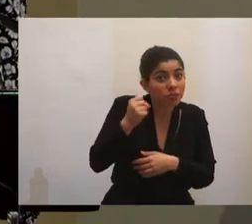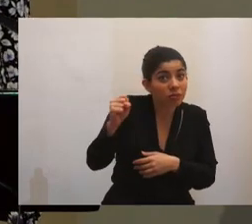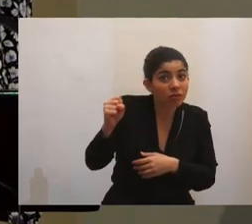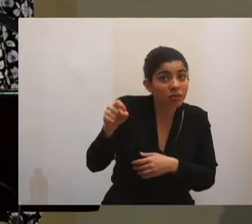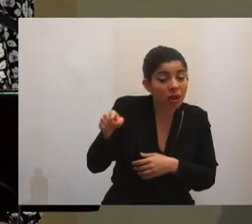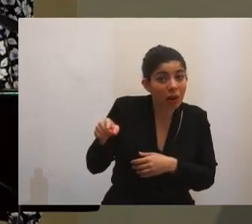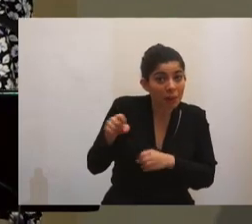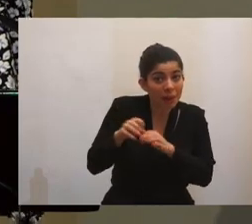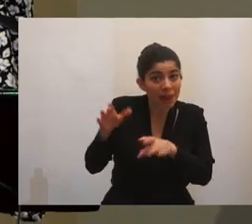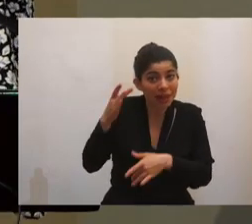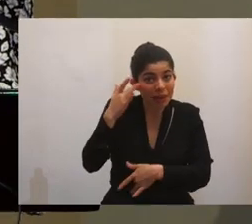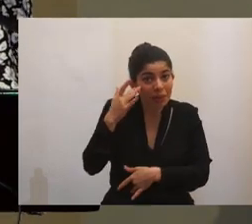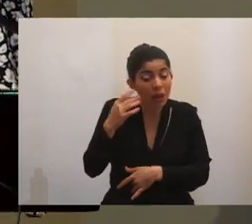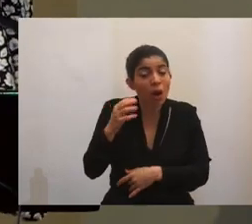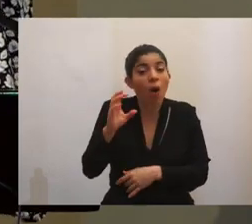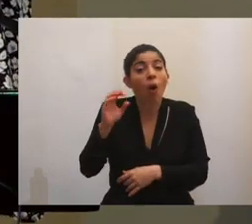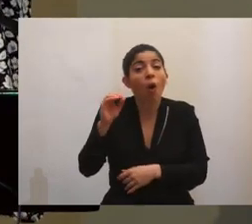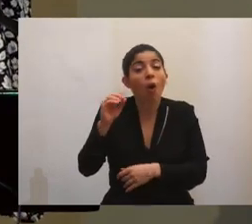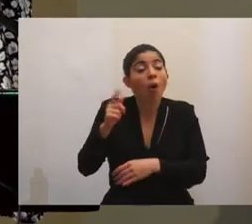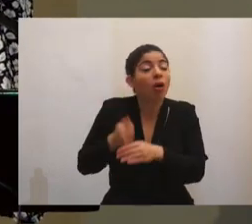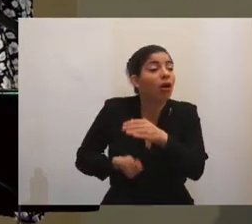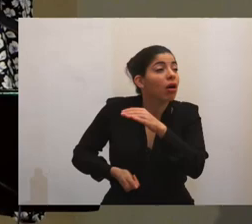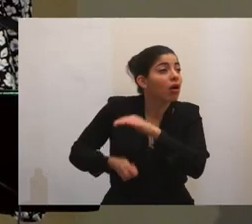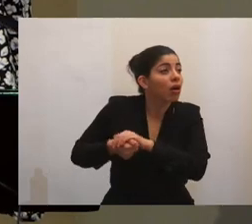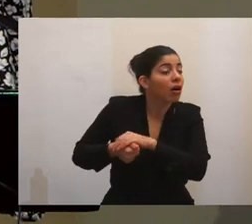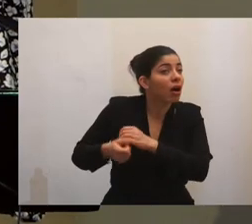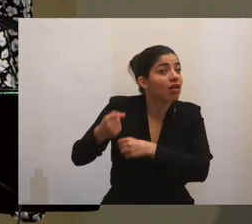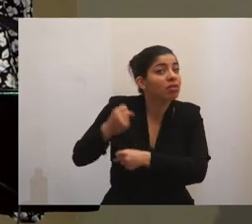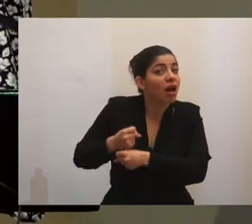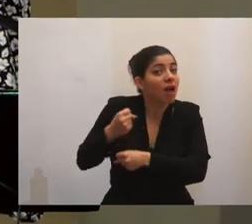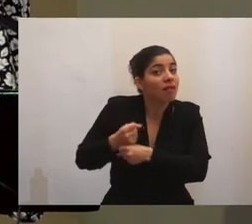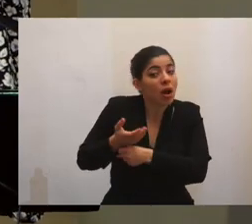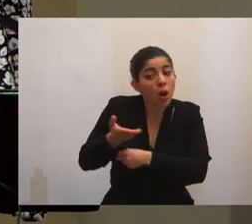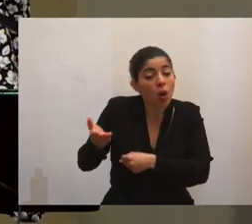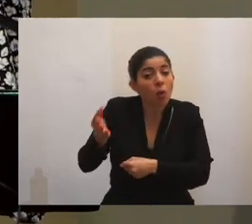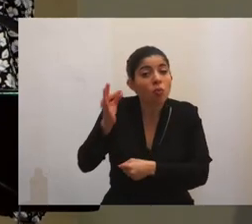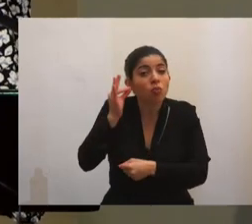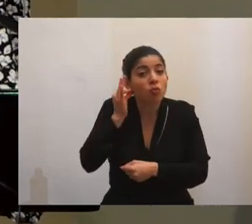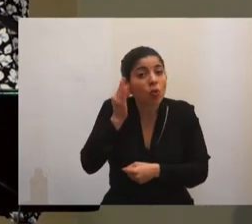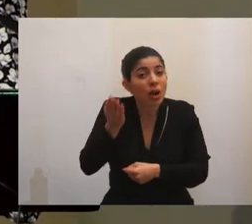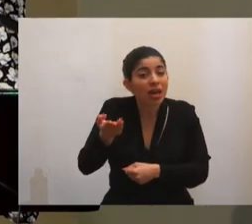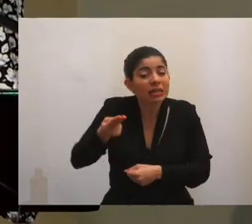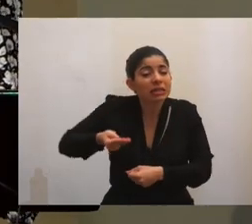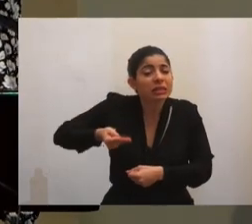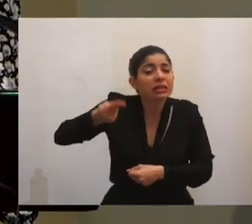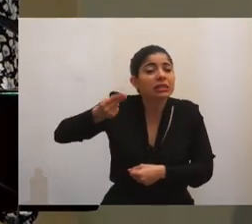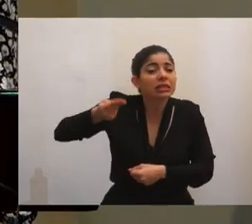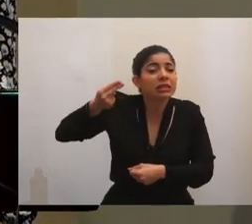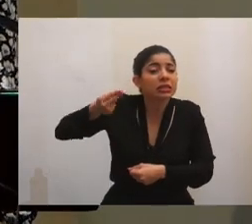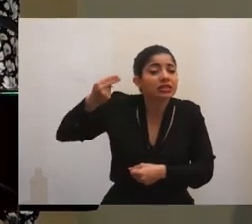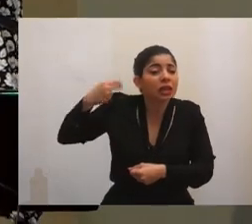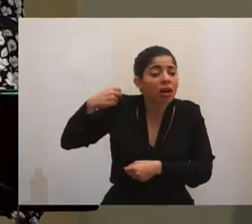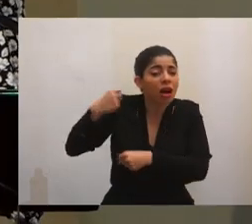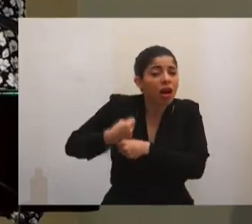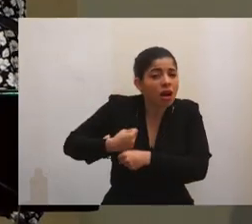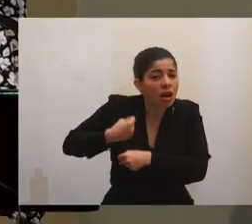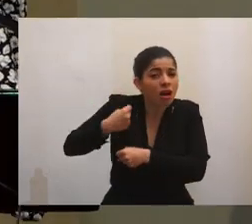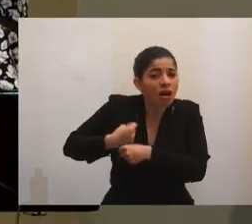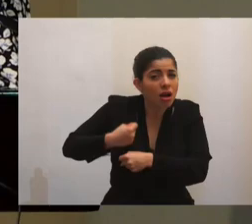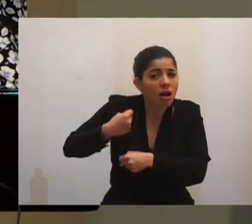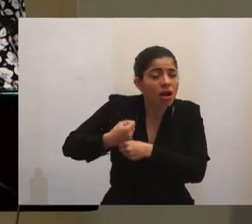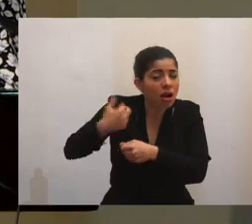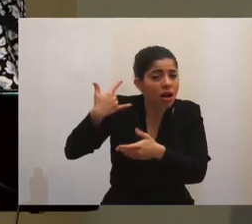el no visibilizar el trabajo que las mujeres históricamente hemos llevado a